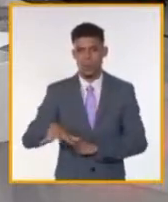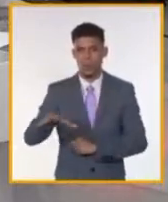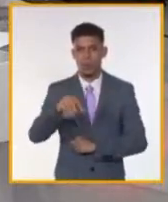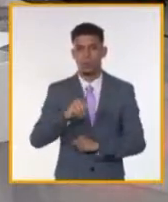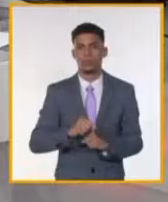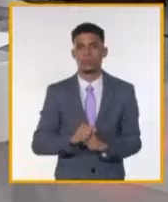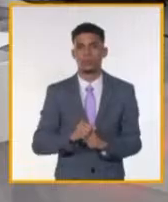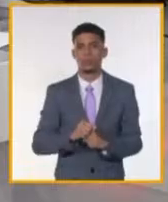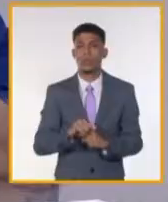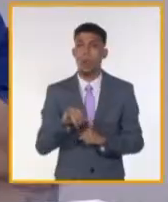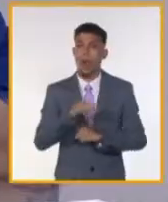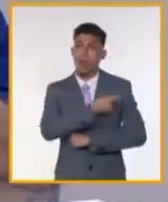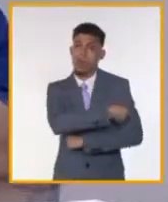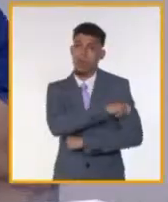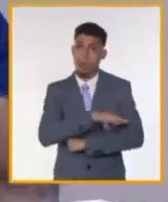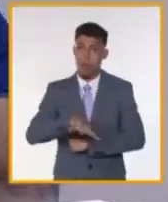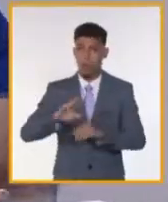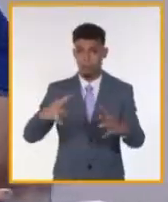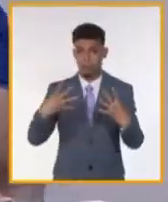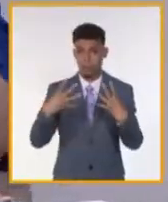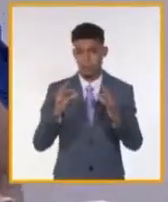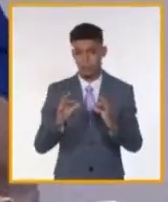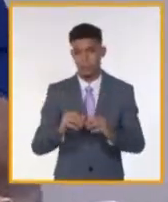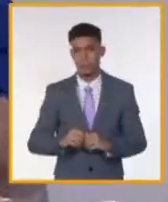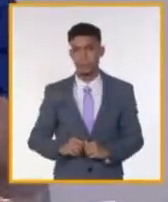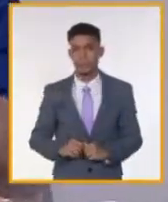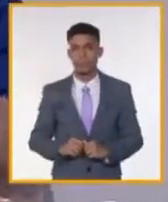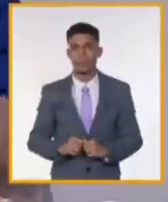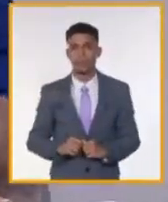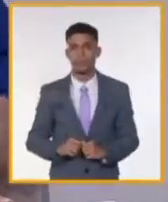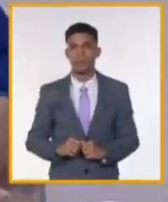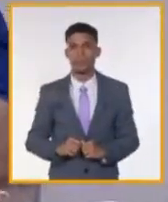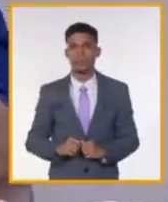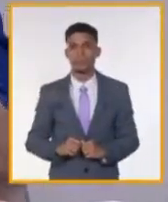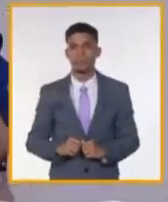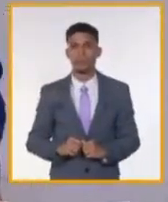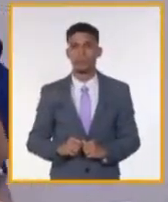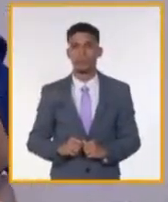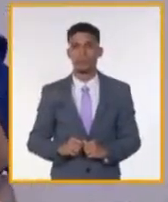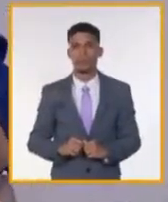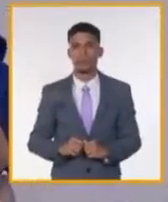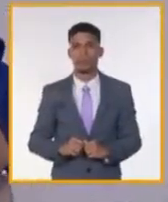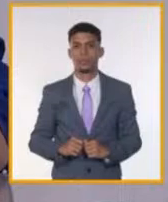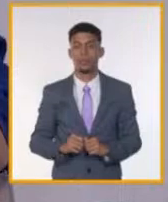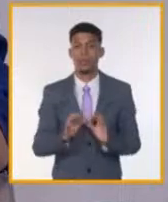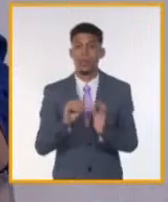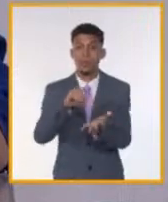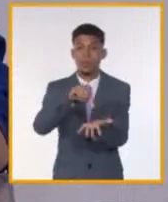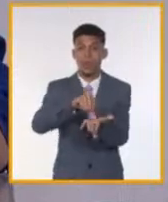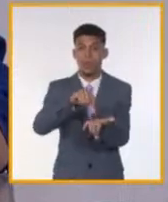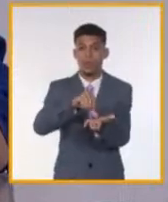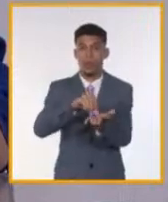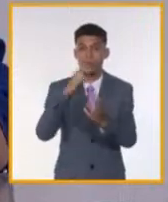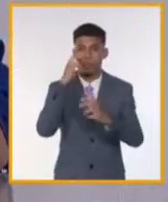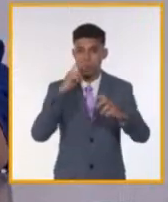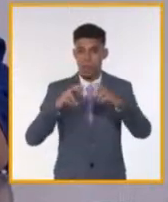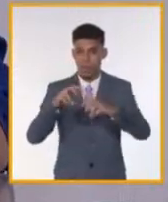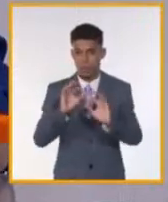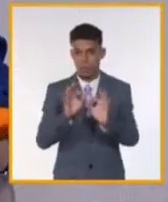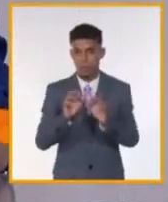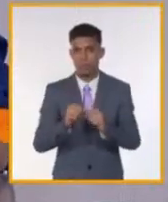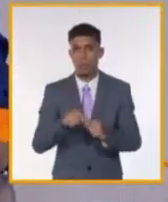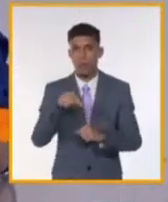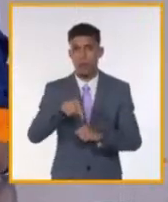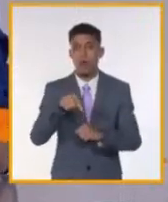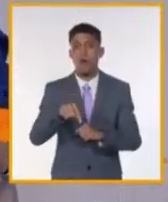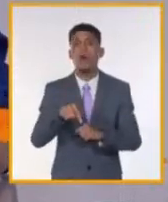también para el pueblo. Espero, aunque es el centro tecnológico o el centro de investigación para la industria metalúrgica, que hoy